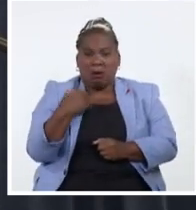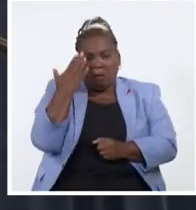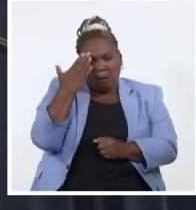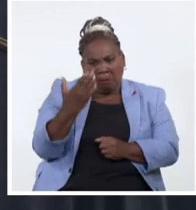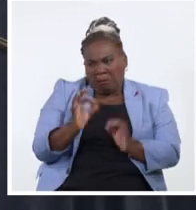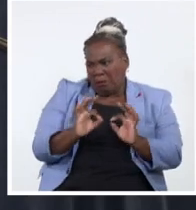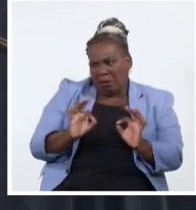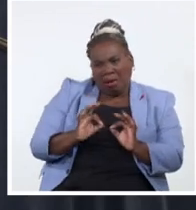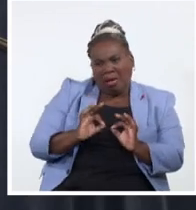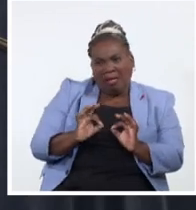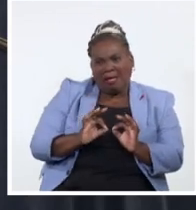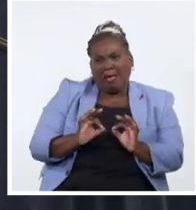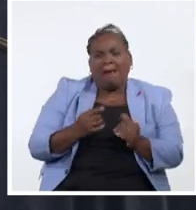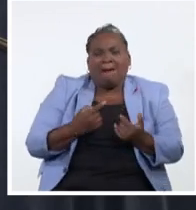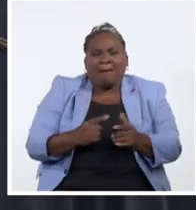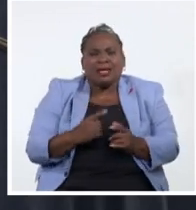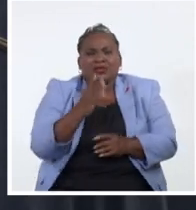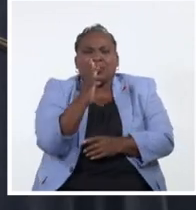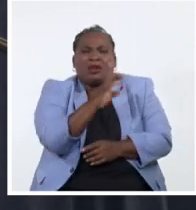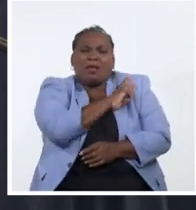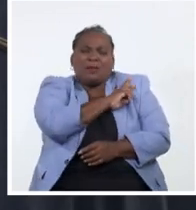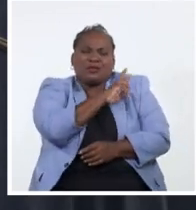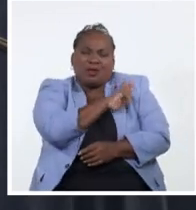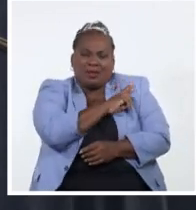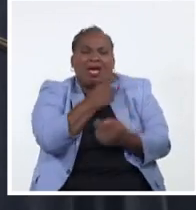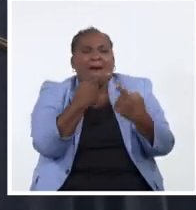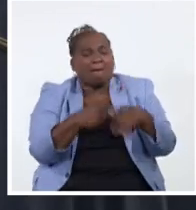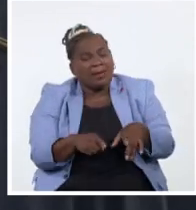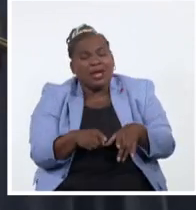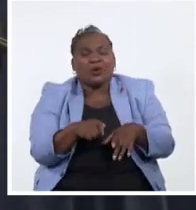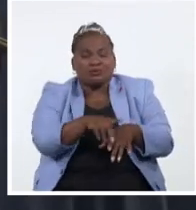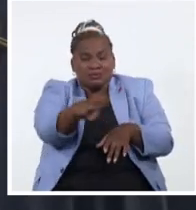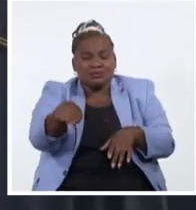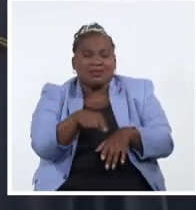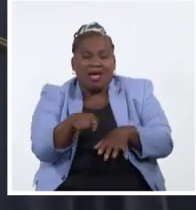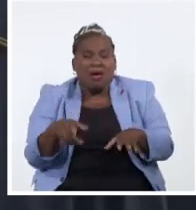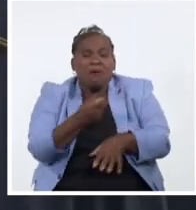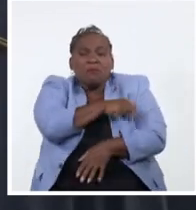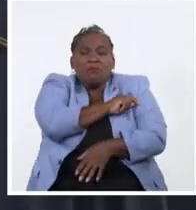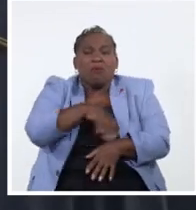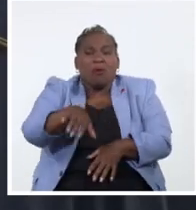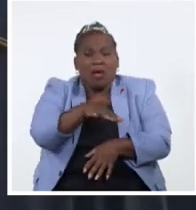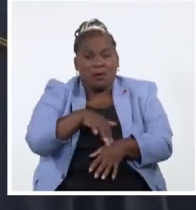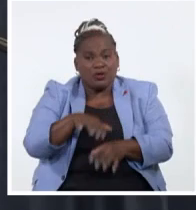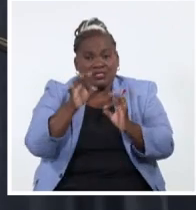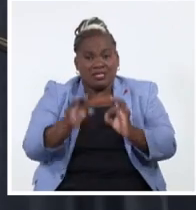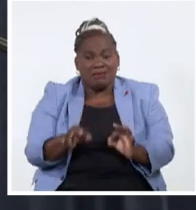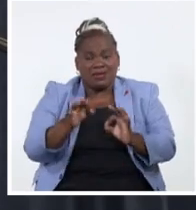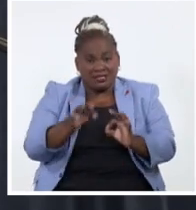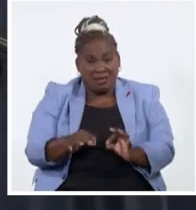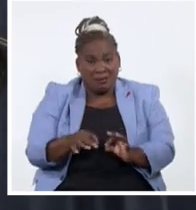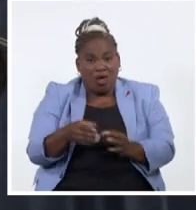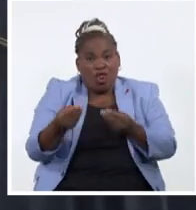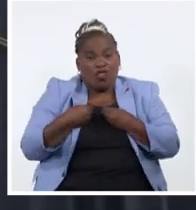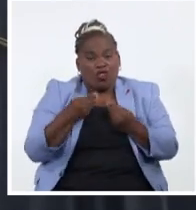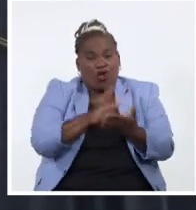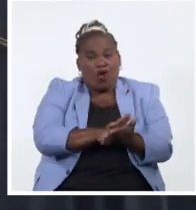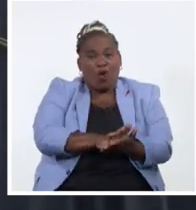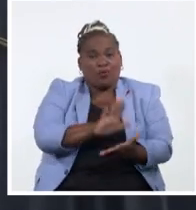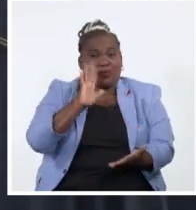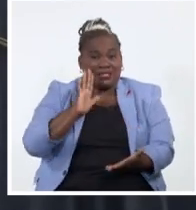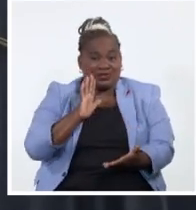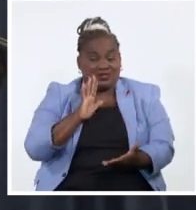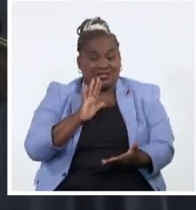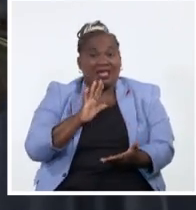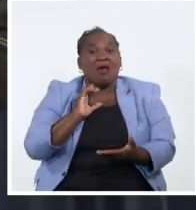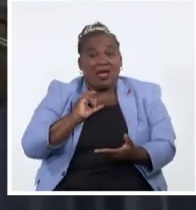agradecer eso lo hacemos por responsabilidad por identidad caribeña por solidaridad pero cada vez nos compromete más porque hay que haya ese criterio